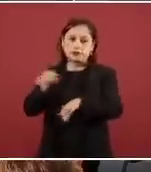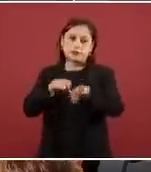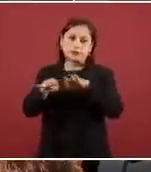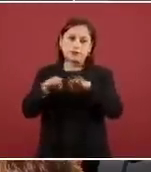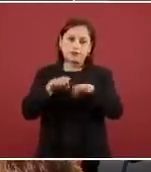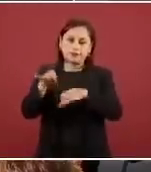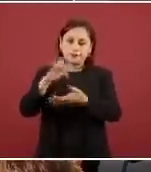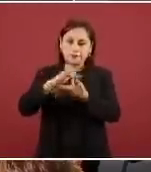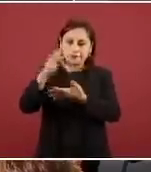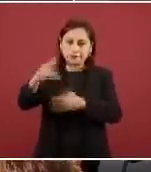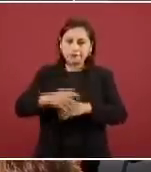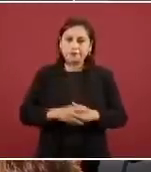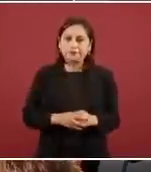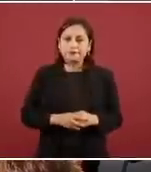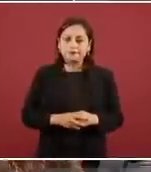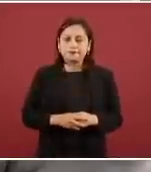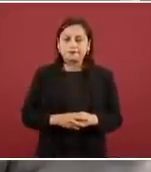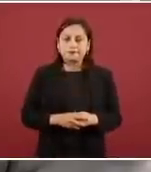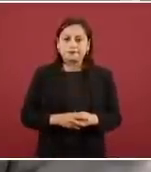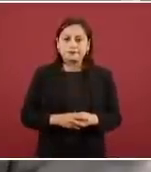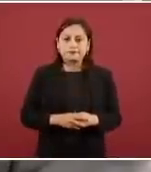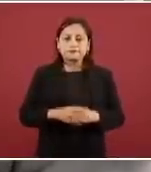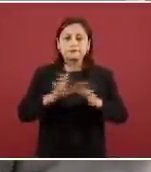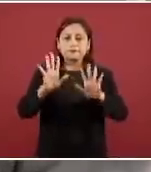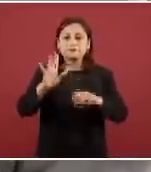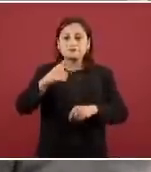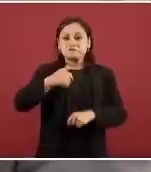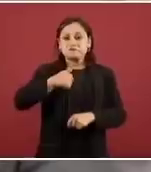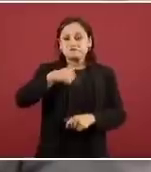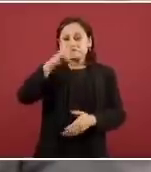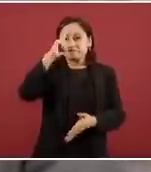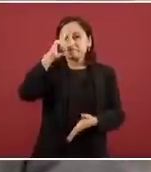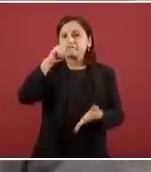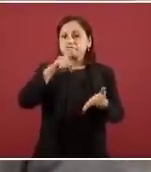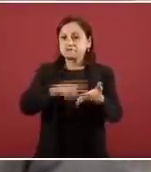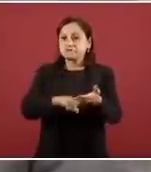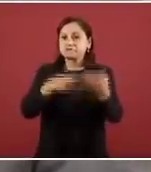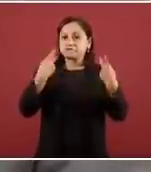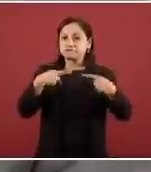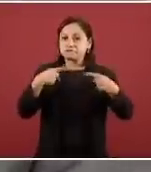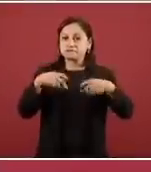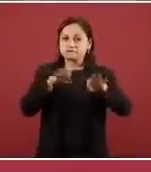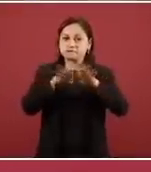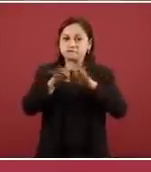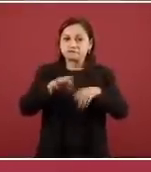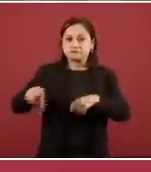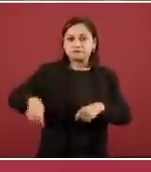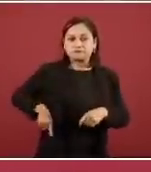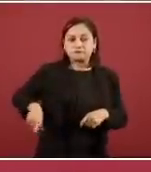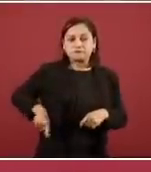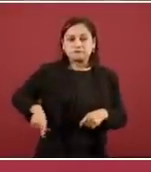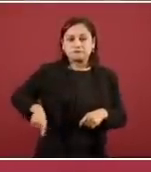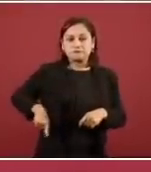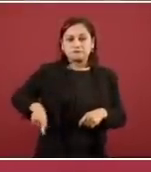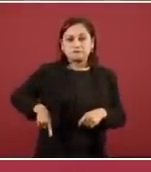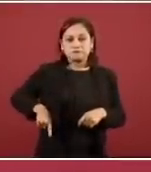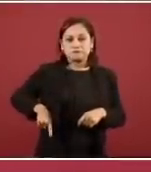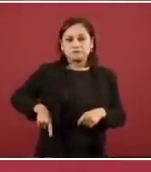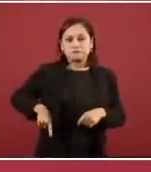Y yo creo que a los servidores públicos les tiene que dar vergüenza,